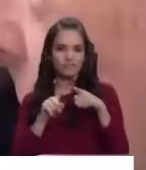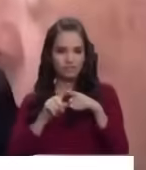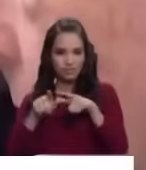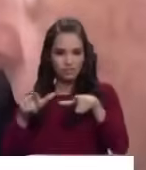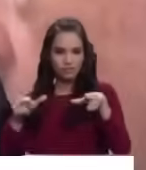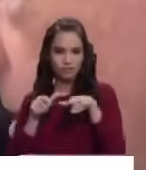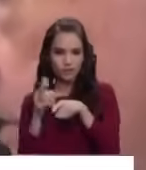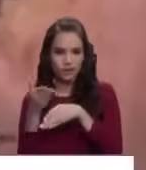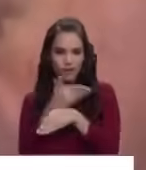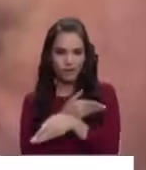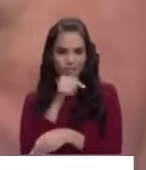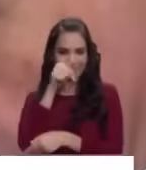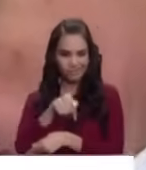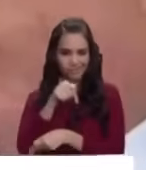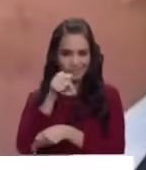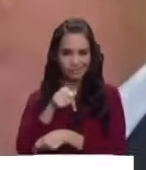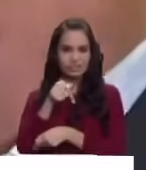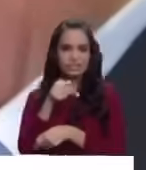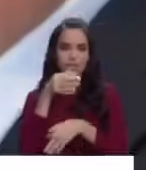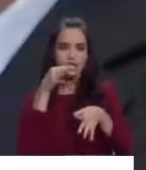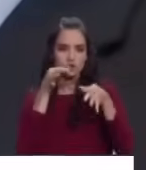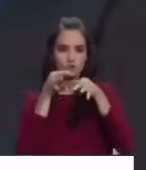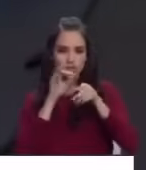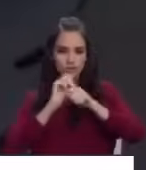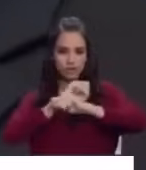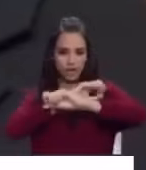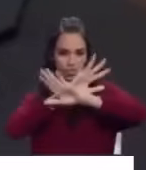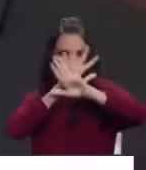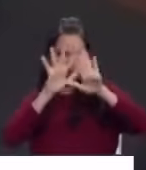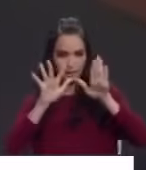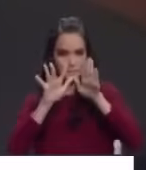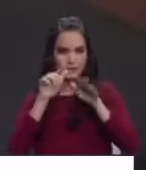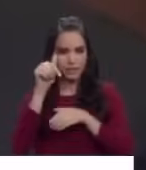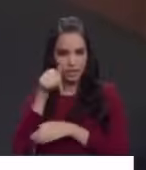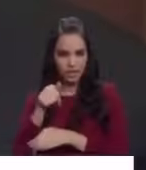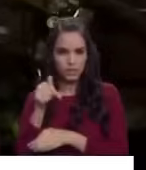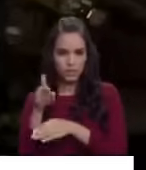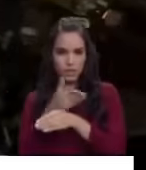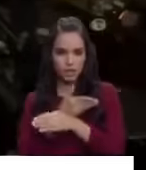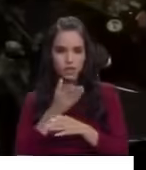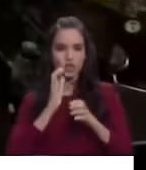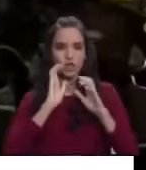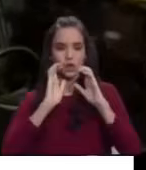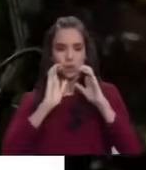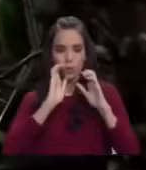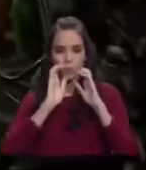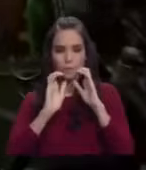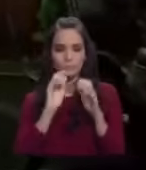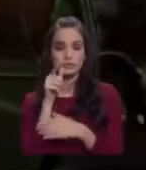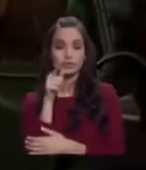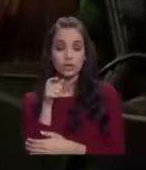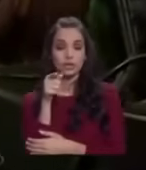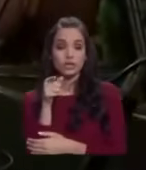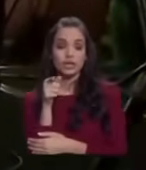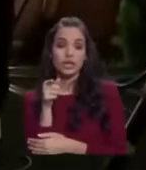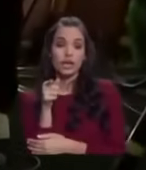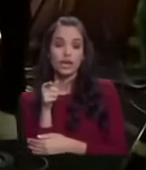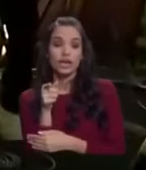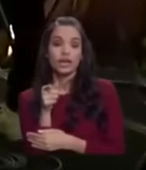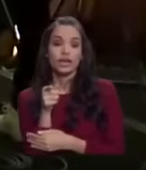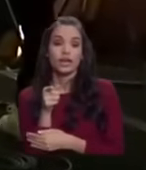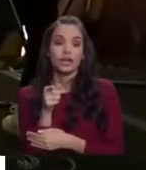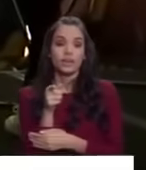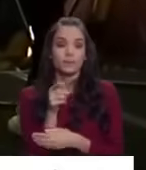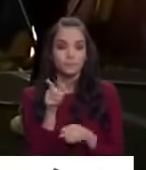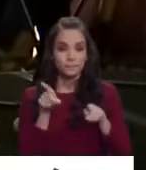evento que hemos tenido de e mesa de periodistas en directo y con público antes de poder conocer el fallo ycar Reyes